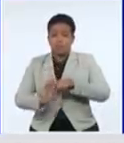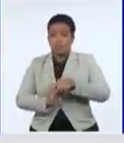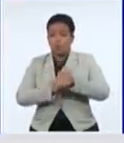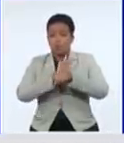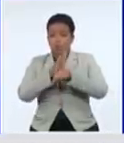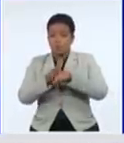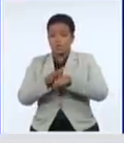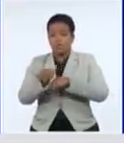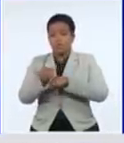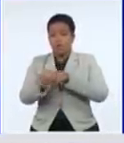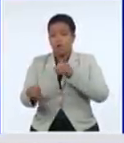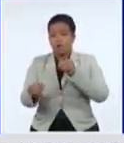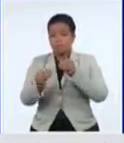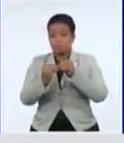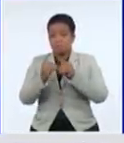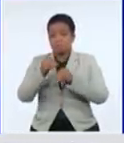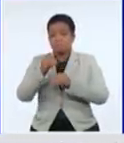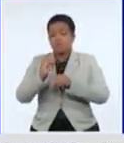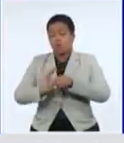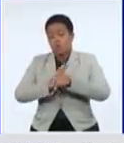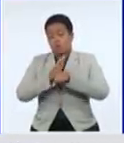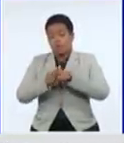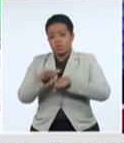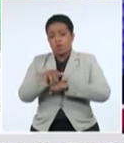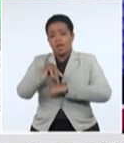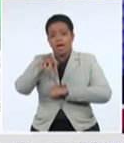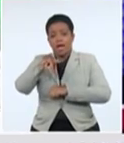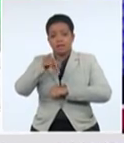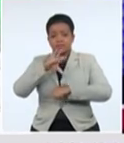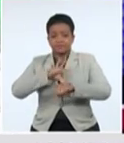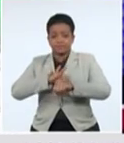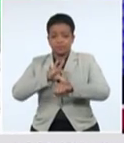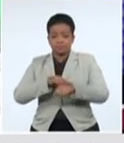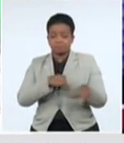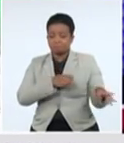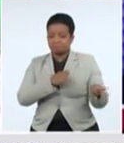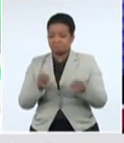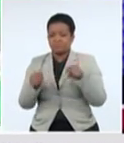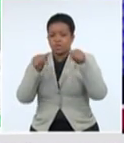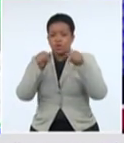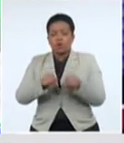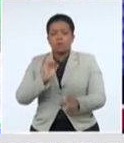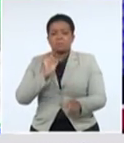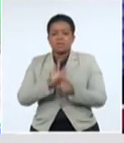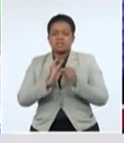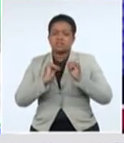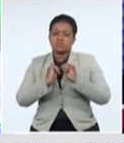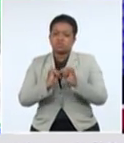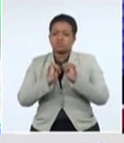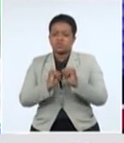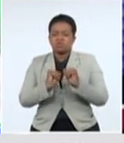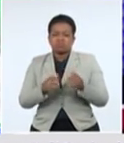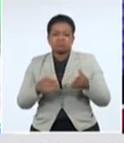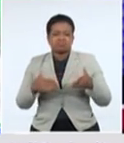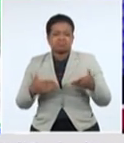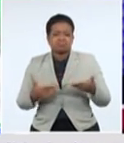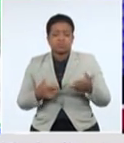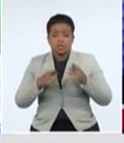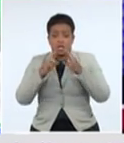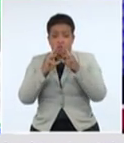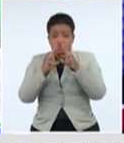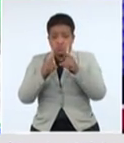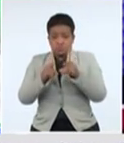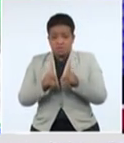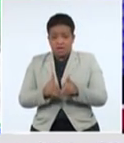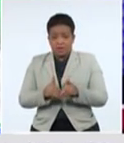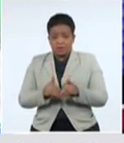pueden tenerla en un momento determinado. Bueno, hoy comenzando la información con indicadores